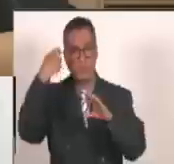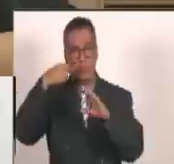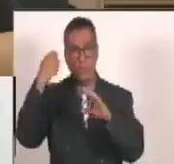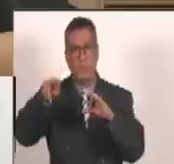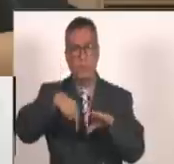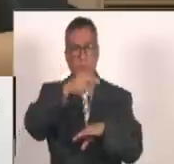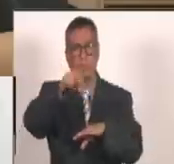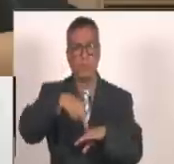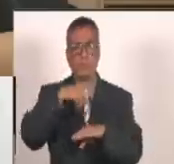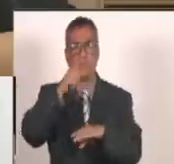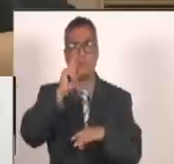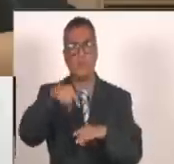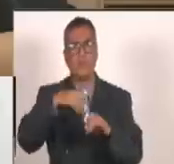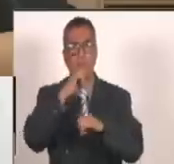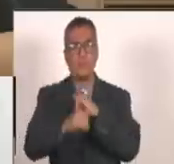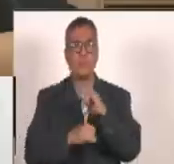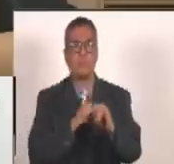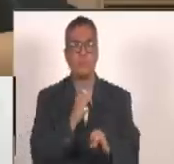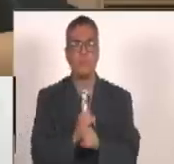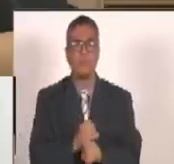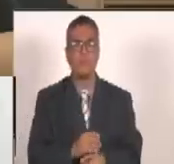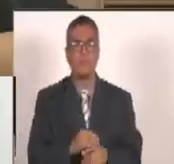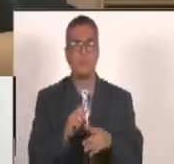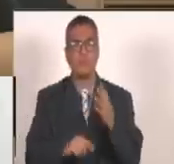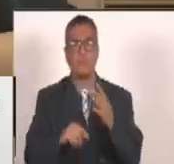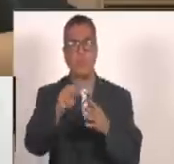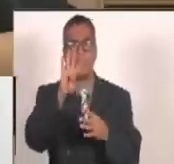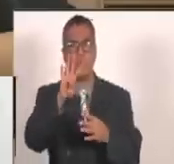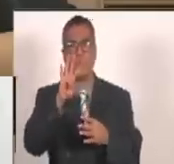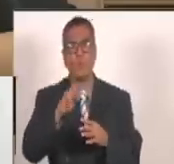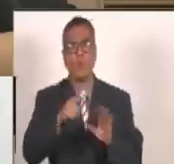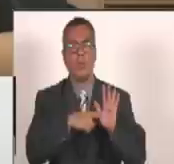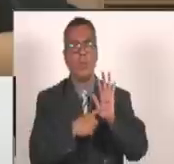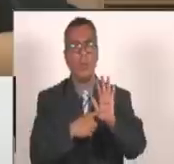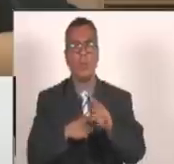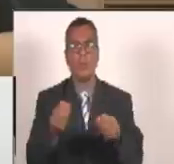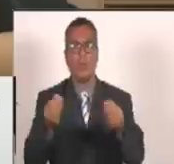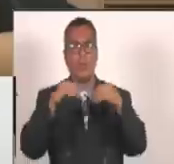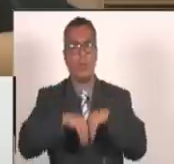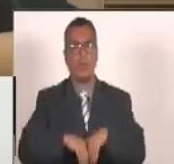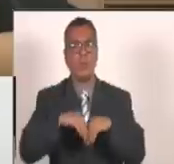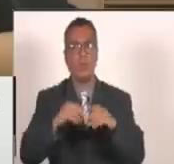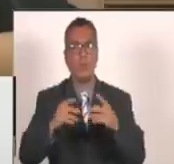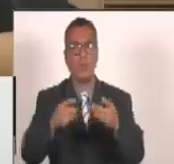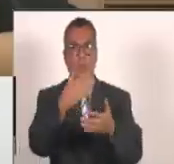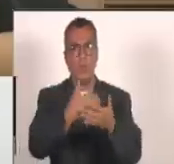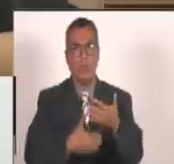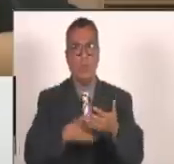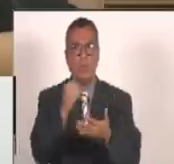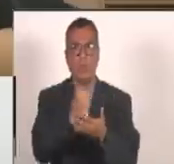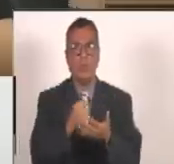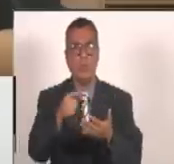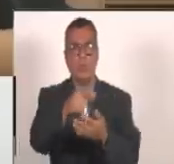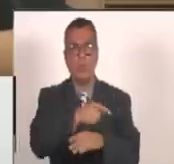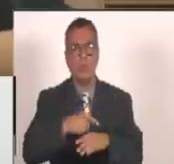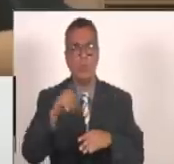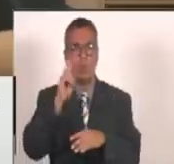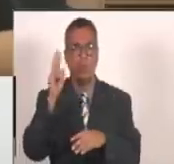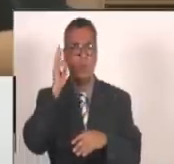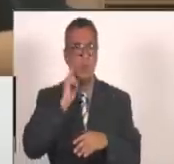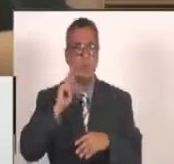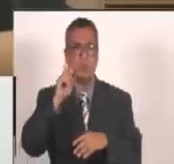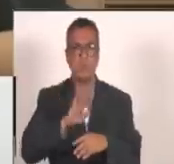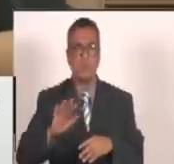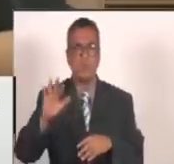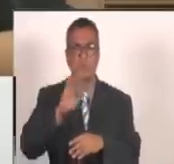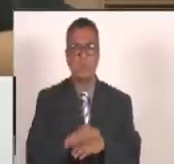cine nacional e internacional. Cuarto, publicar el presente acuerdo en la Gaceta Oficial de la República Bolivariana